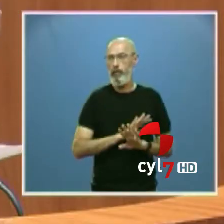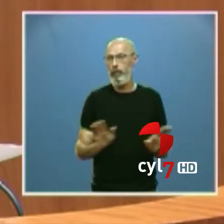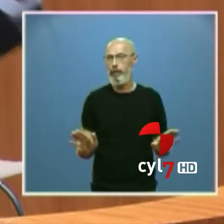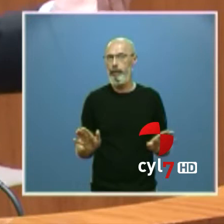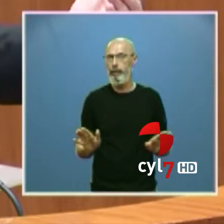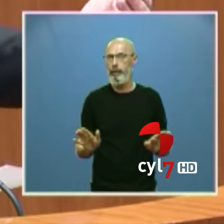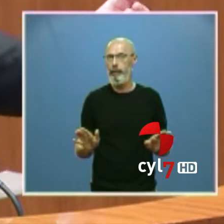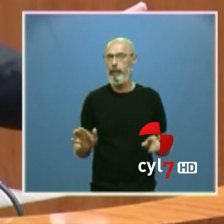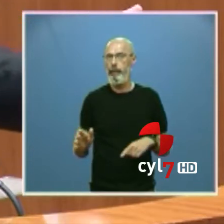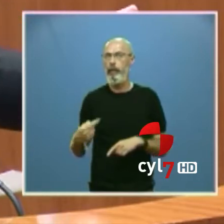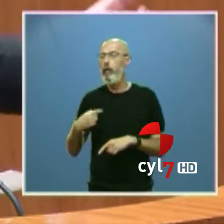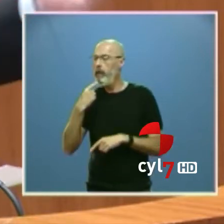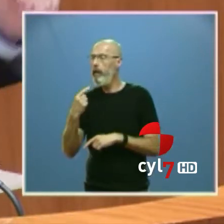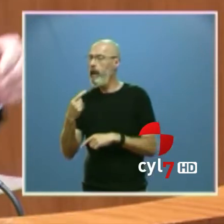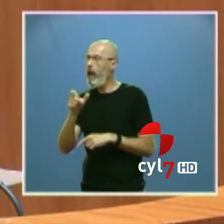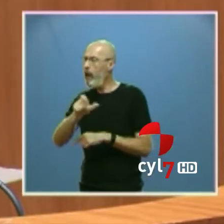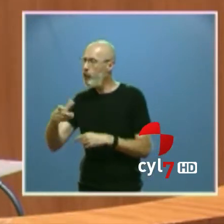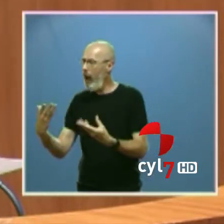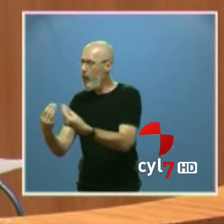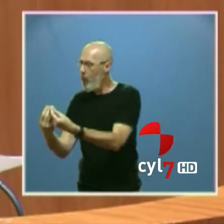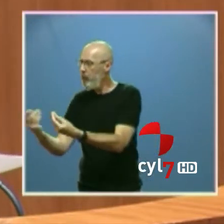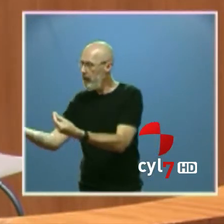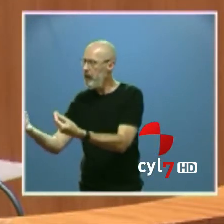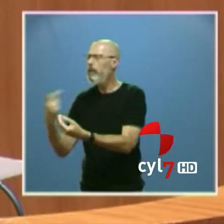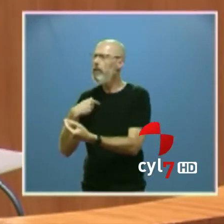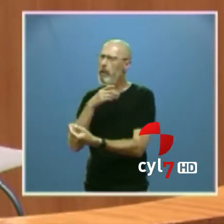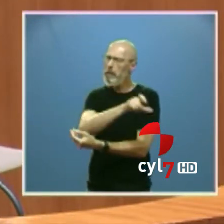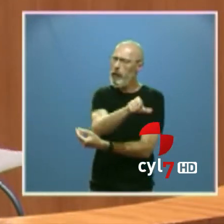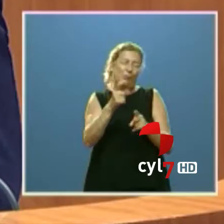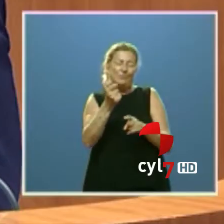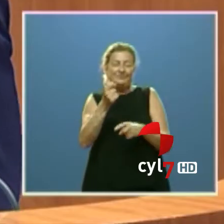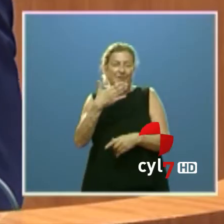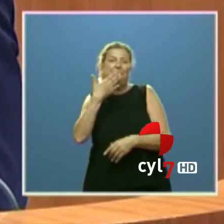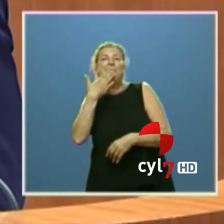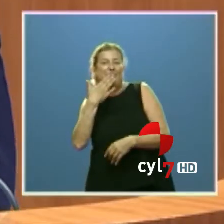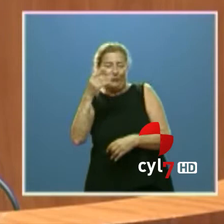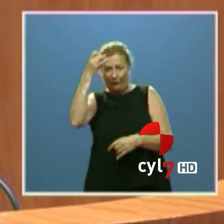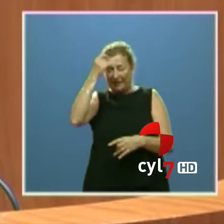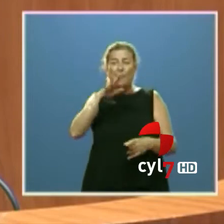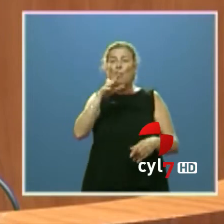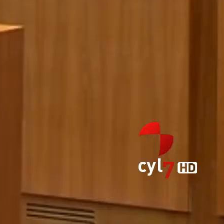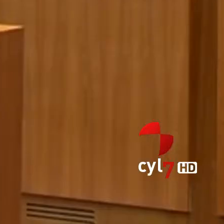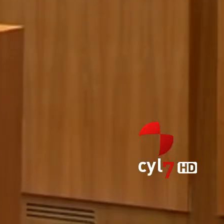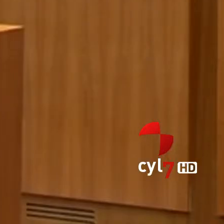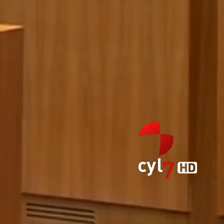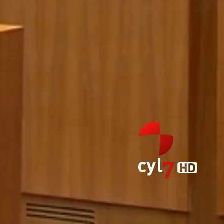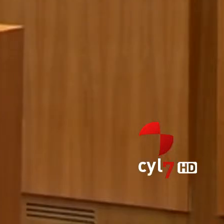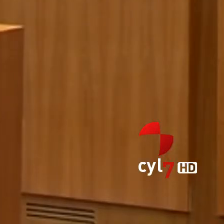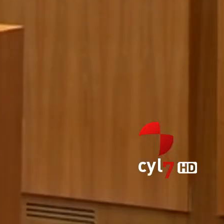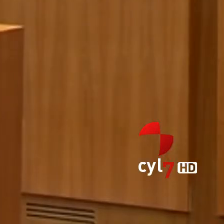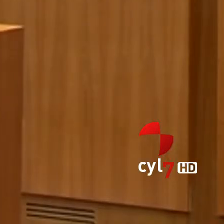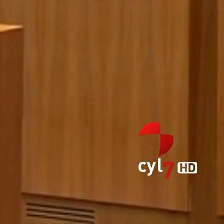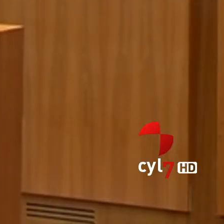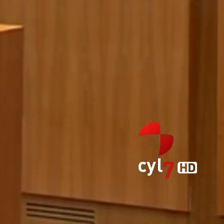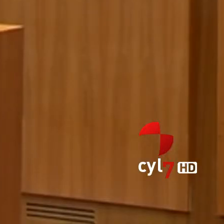dice que usted está con la gente pregúntese si la gente está con usted porque el voto no lo justifica todo y como no entre